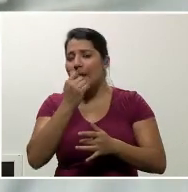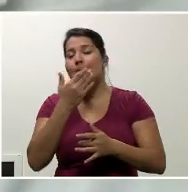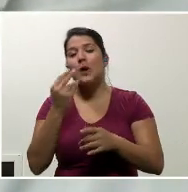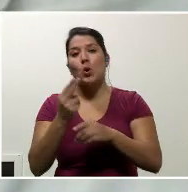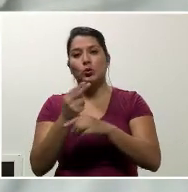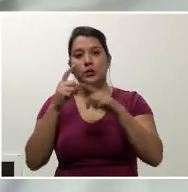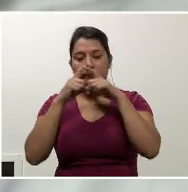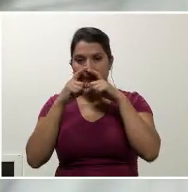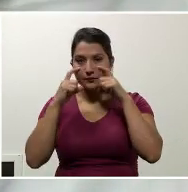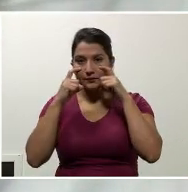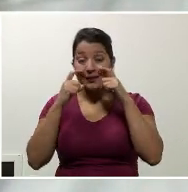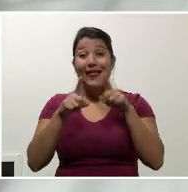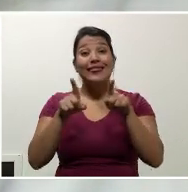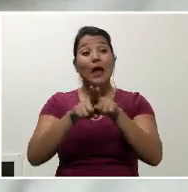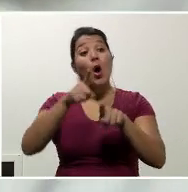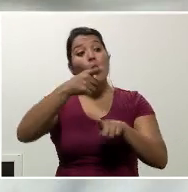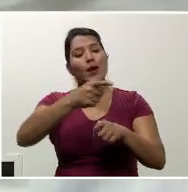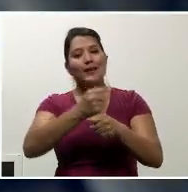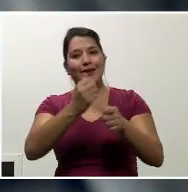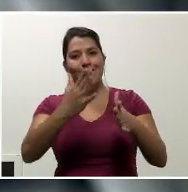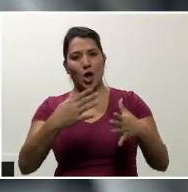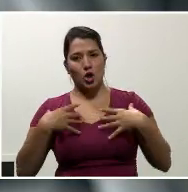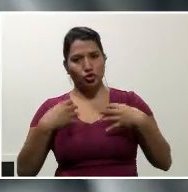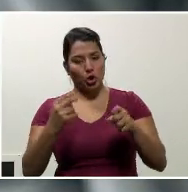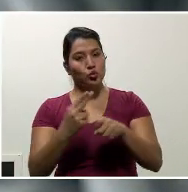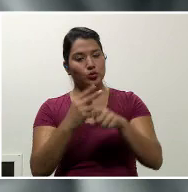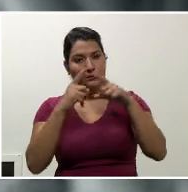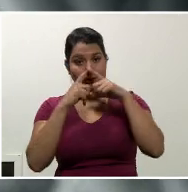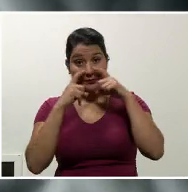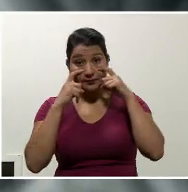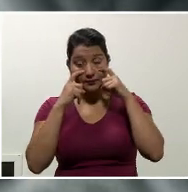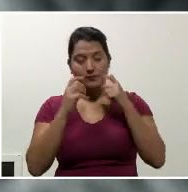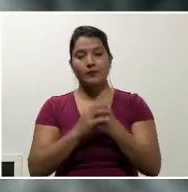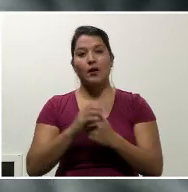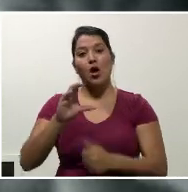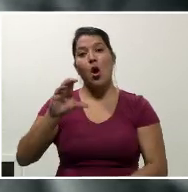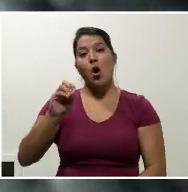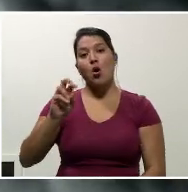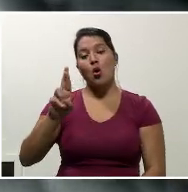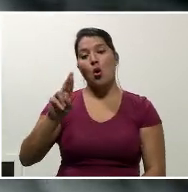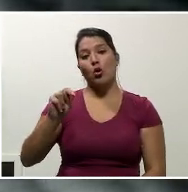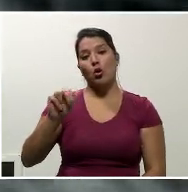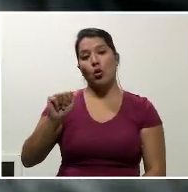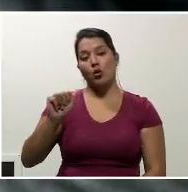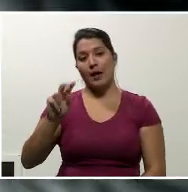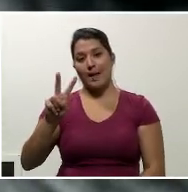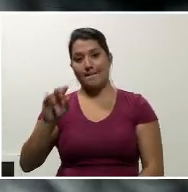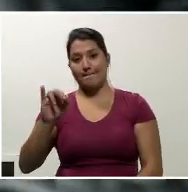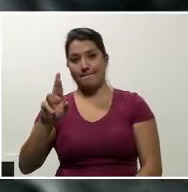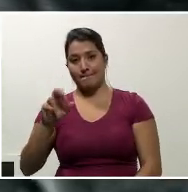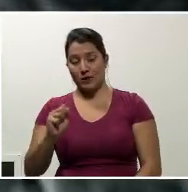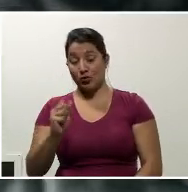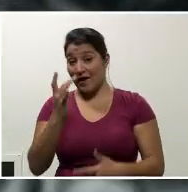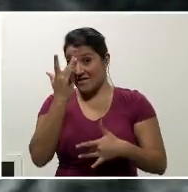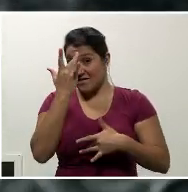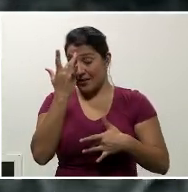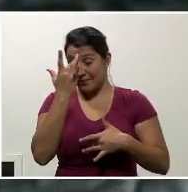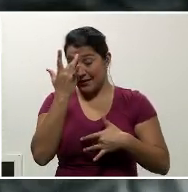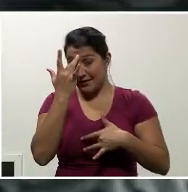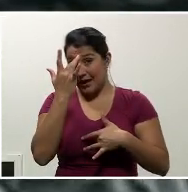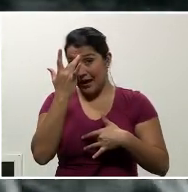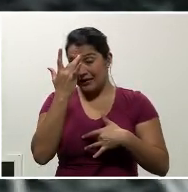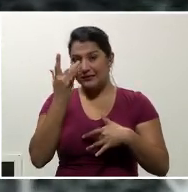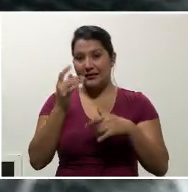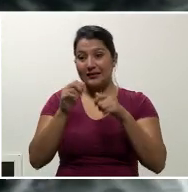calle. Además, obliga al personal de salud a usarlas también. El coronavirus es una enfermedad respiratoria viral que crea inmunidad